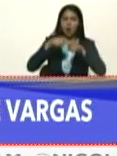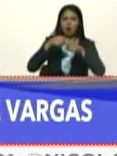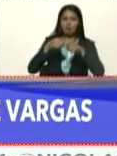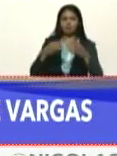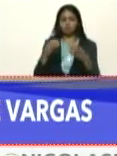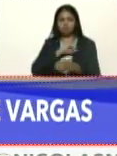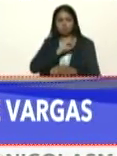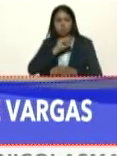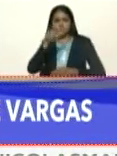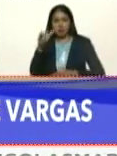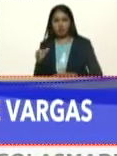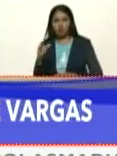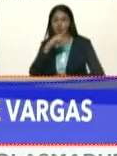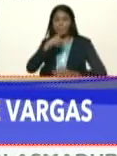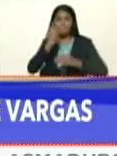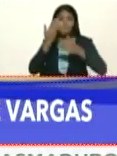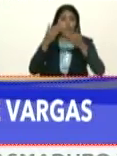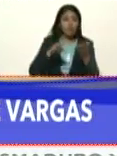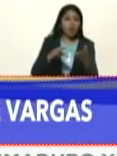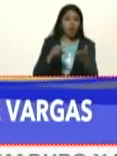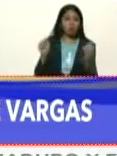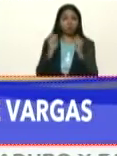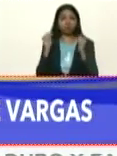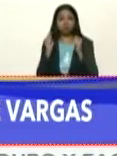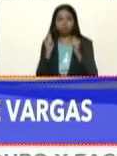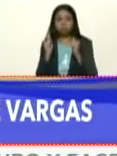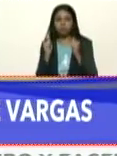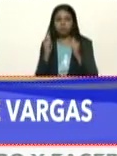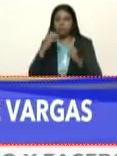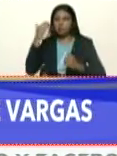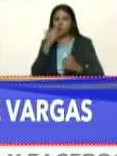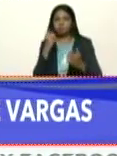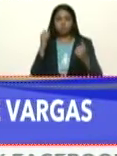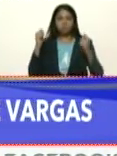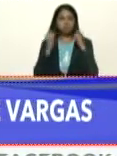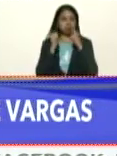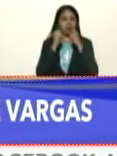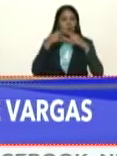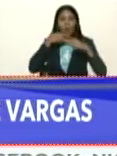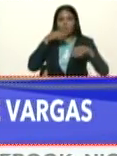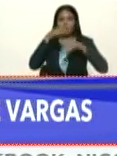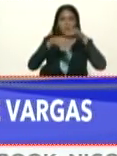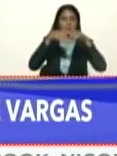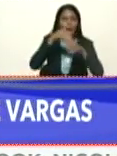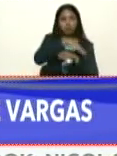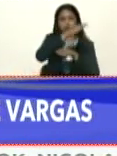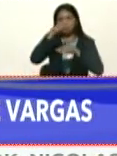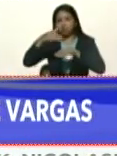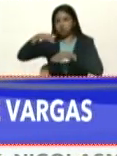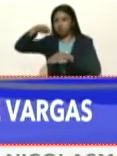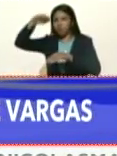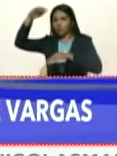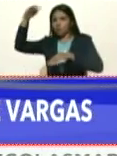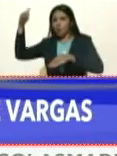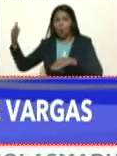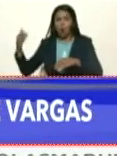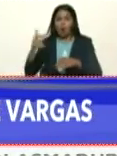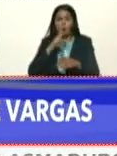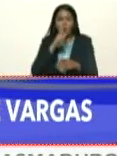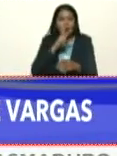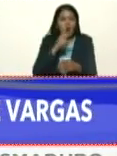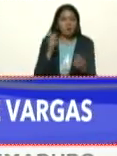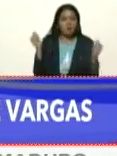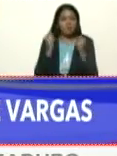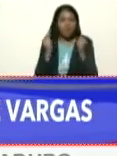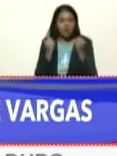patriotas, murieron congeladas al paso del páramo. Al pasar del